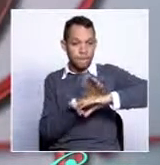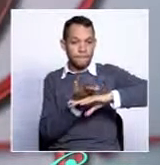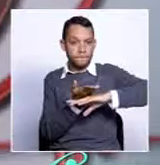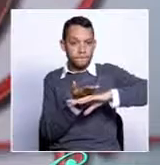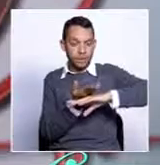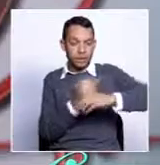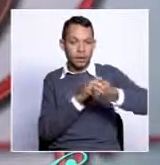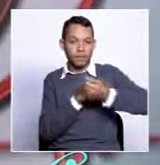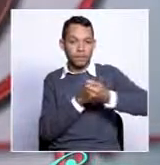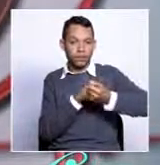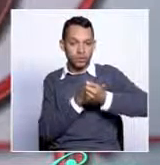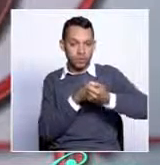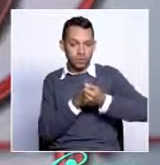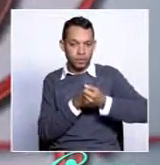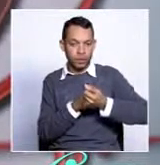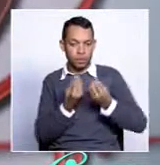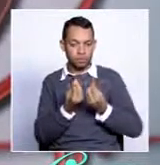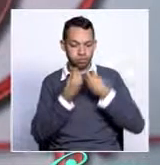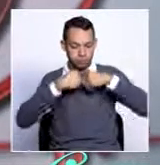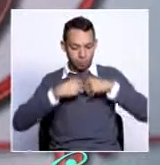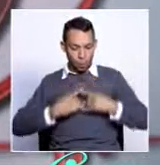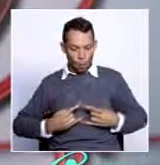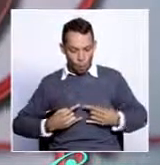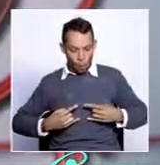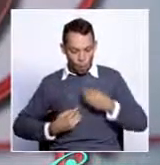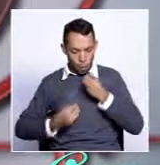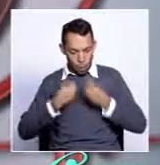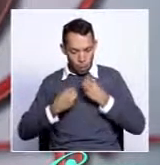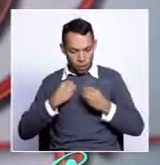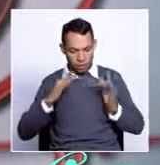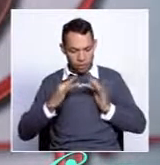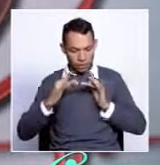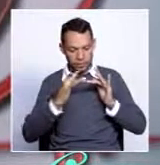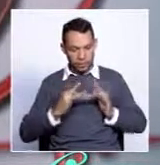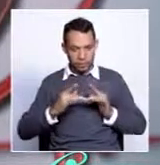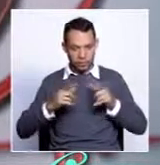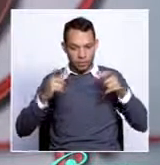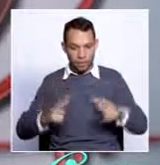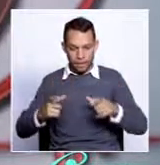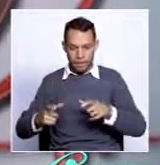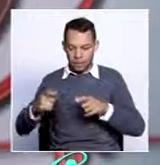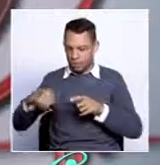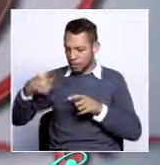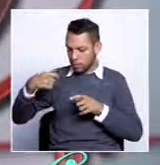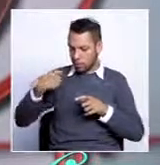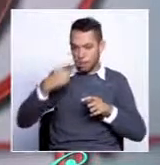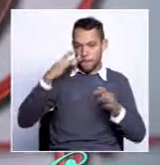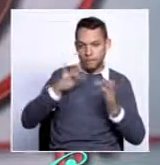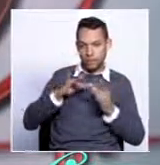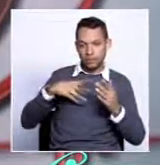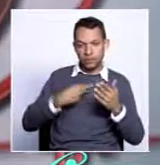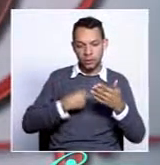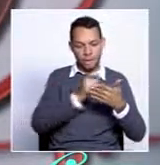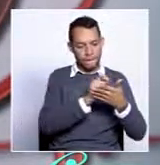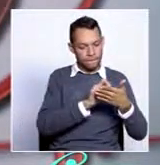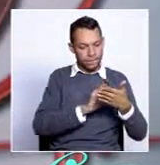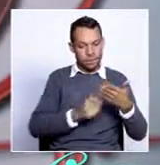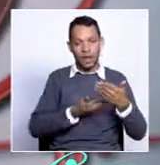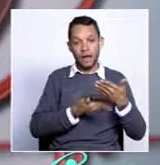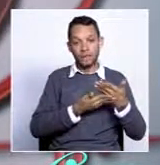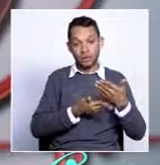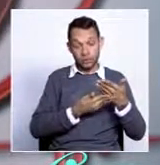apoyo en nutrición una nutricionista yo recibo la dieta de la persona y la dieta de la persona